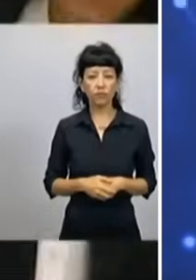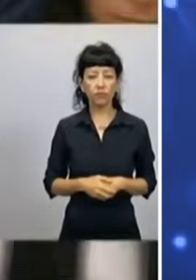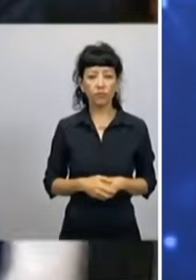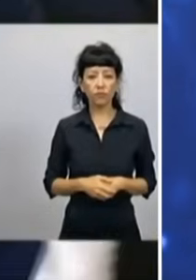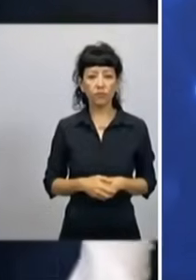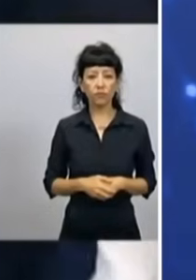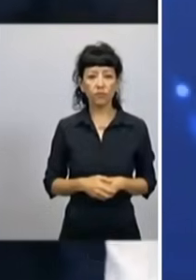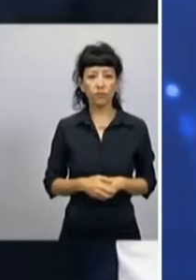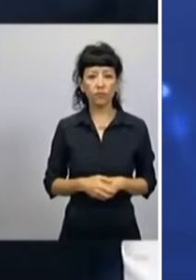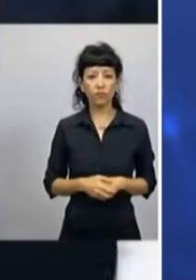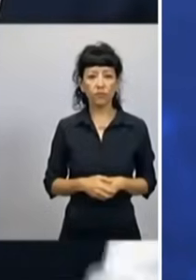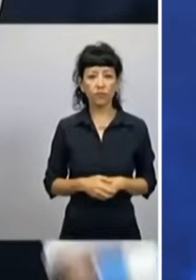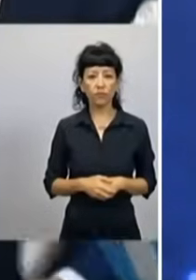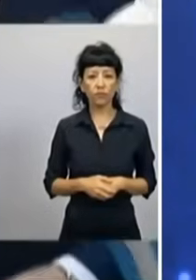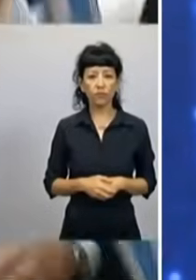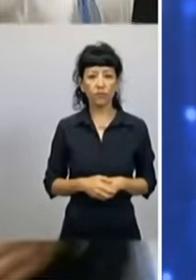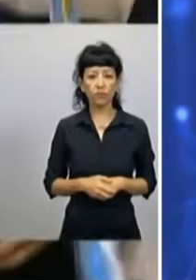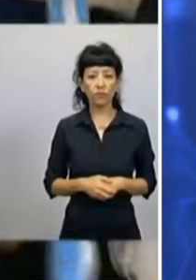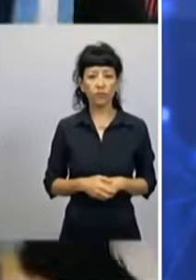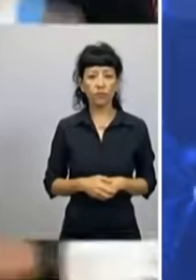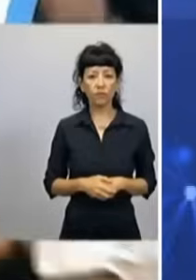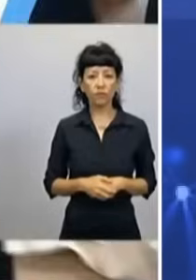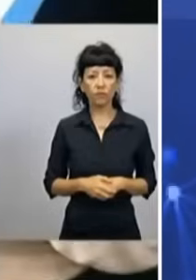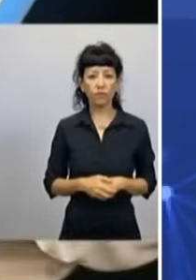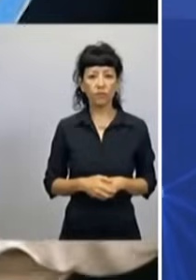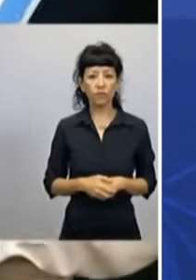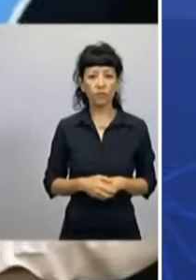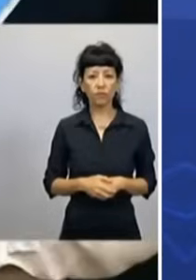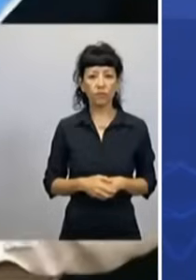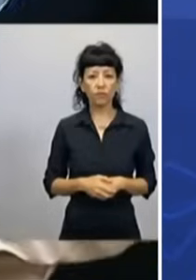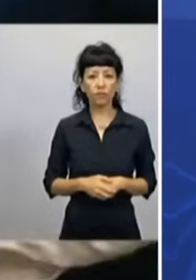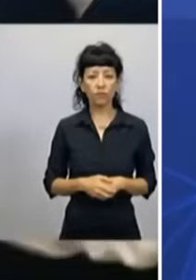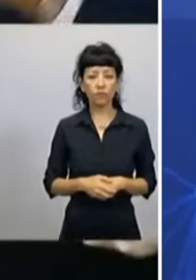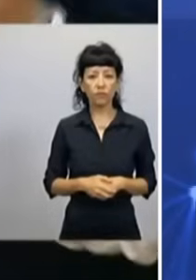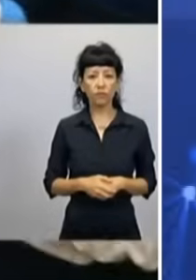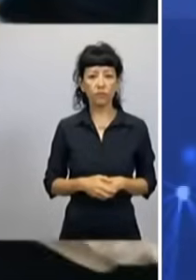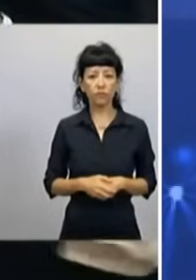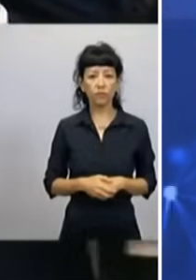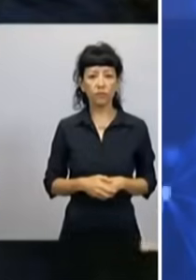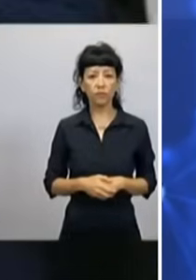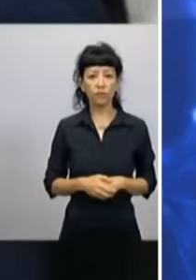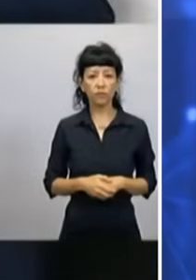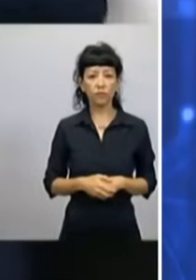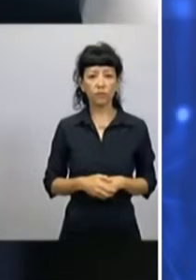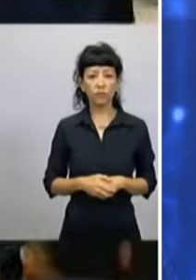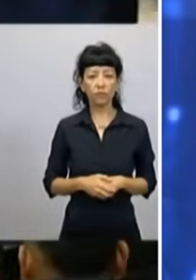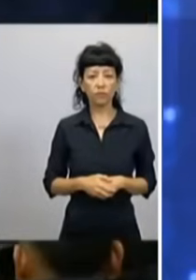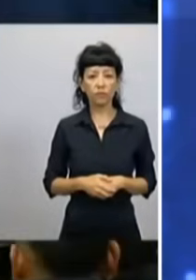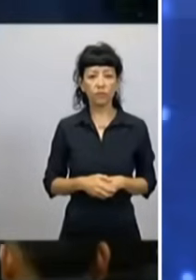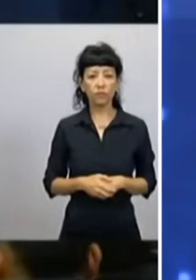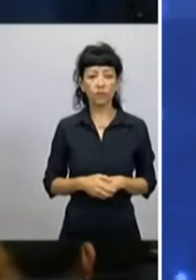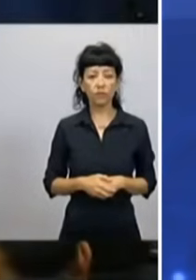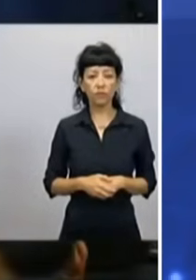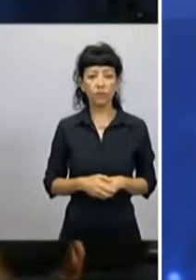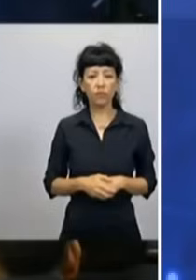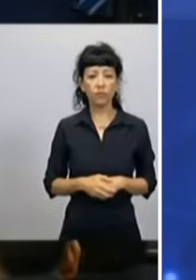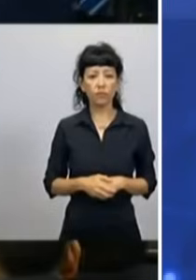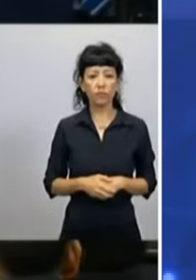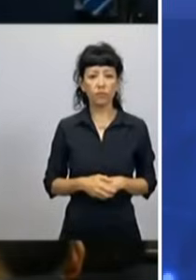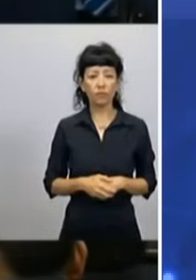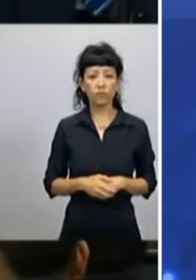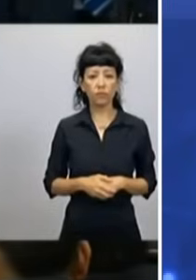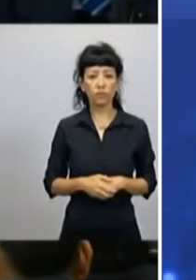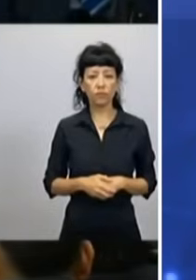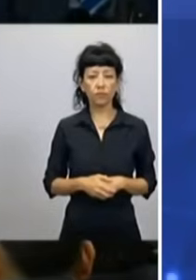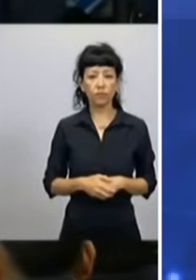casi como una curiosidad. Bueno, los argentinos supuestamente avalamos esa motosierra, pero no sabemos de qué se trata. No sabemos cómo este plan